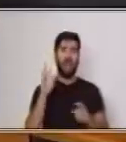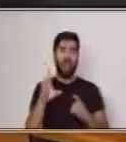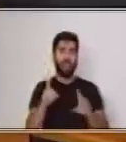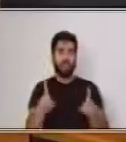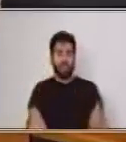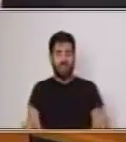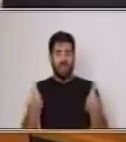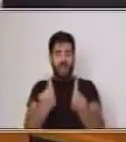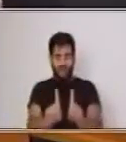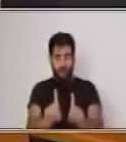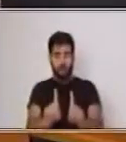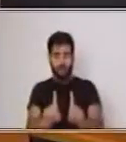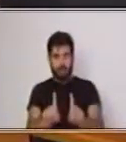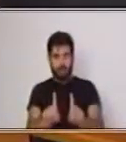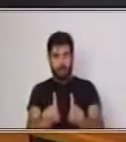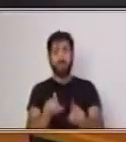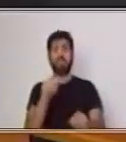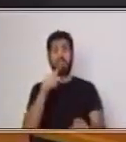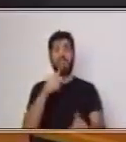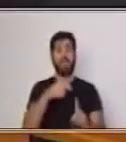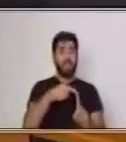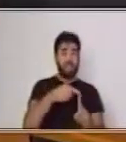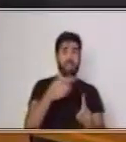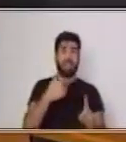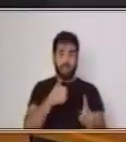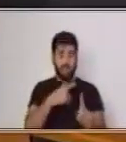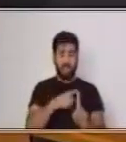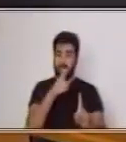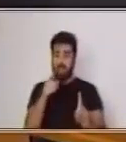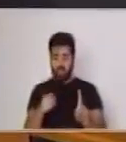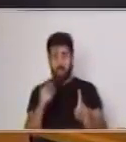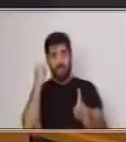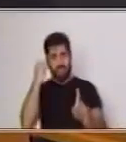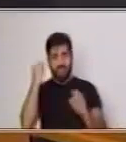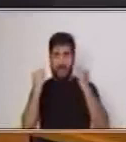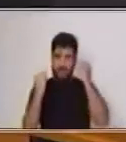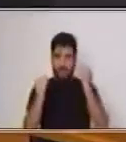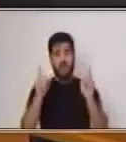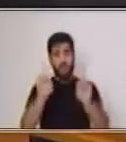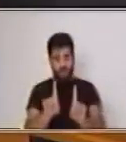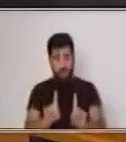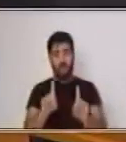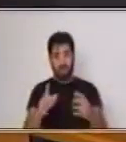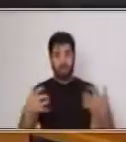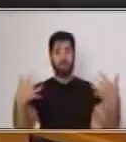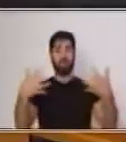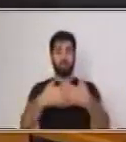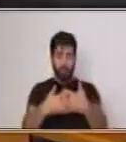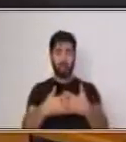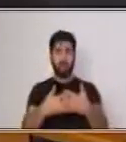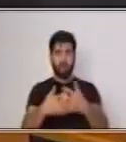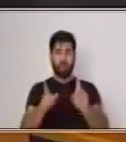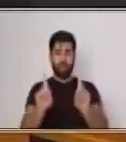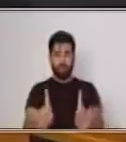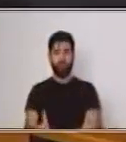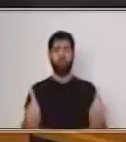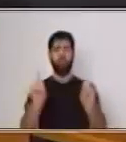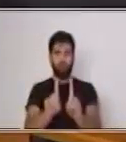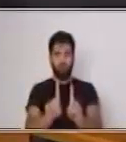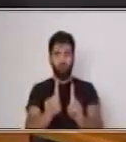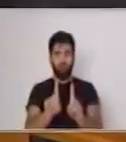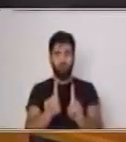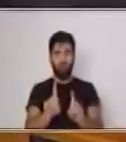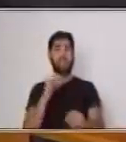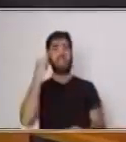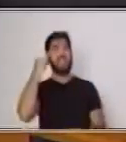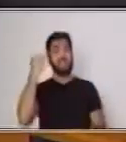misma importancia, están relacionadas una con la otra y siempre van a estar a la par una de otra. No hay